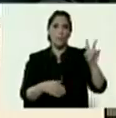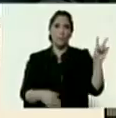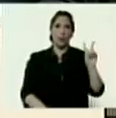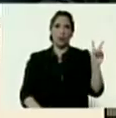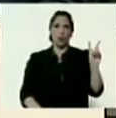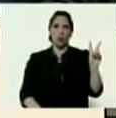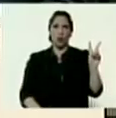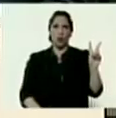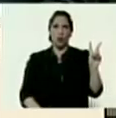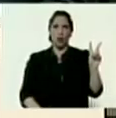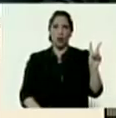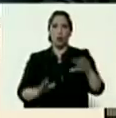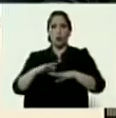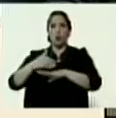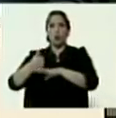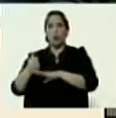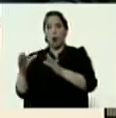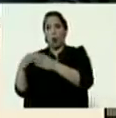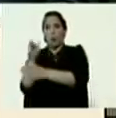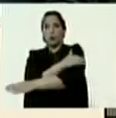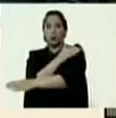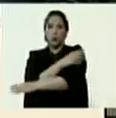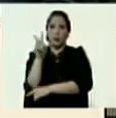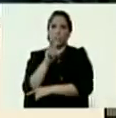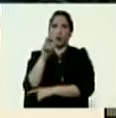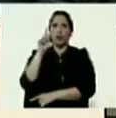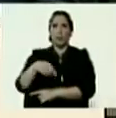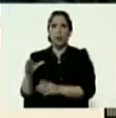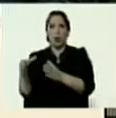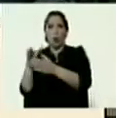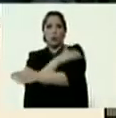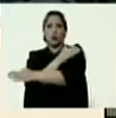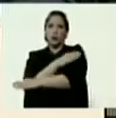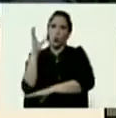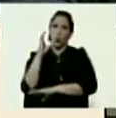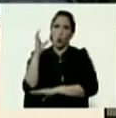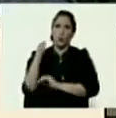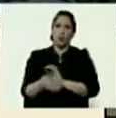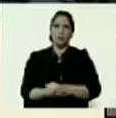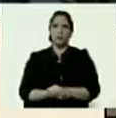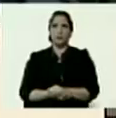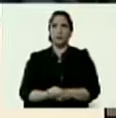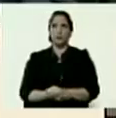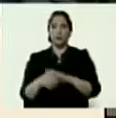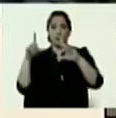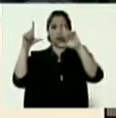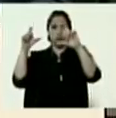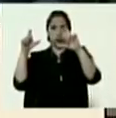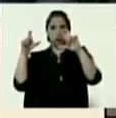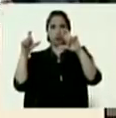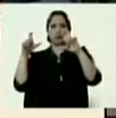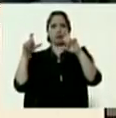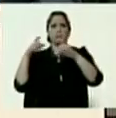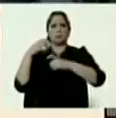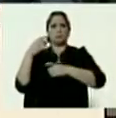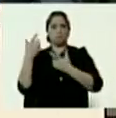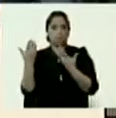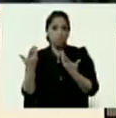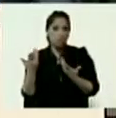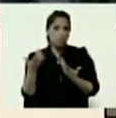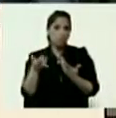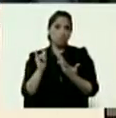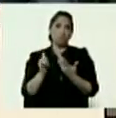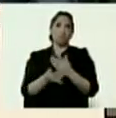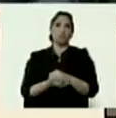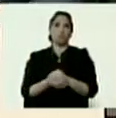de la derecha venezolana y la ultraderecha colombiana, y las fotografías que se tomaron en